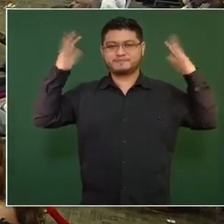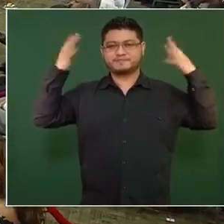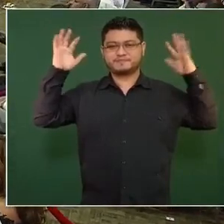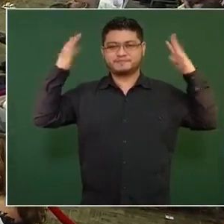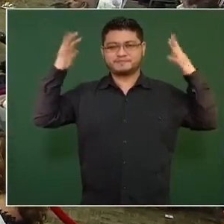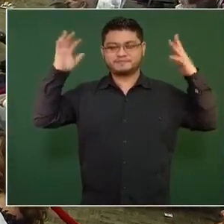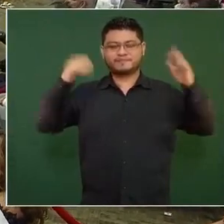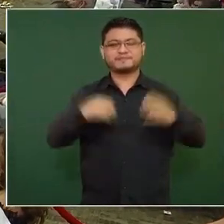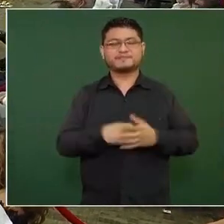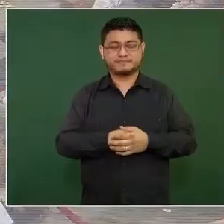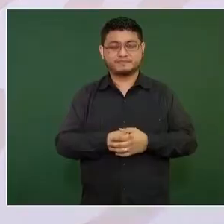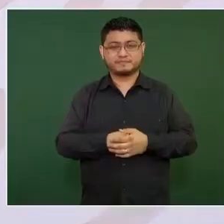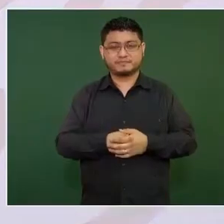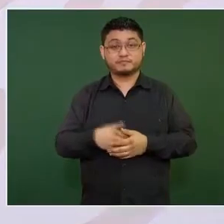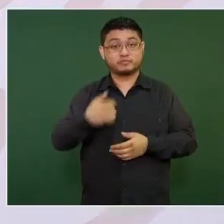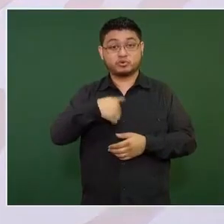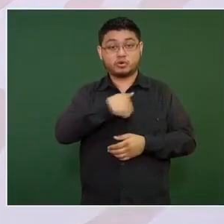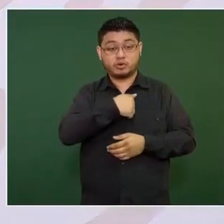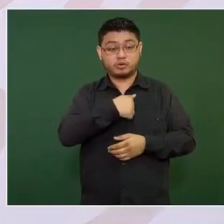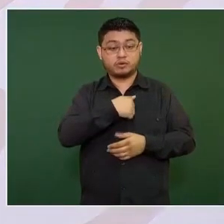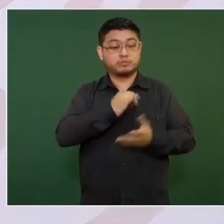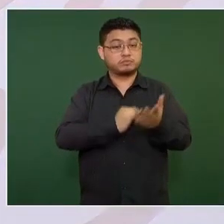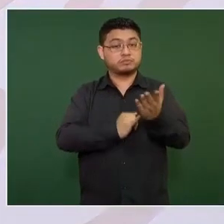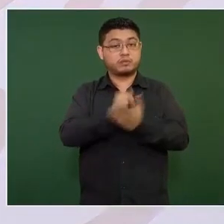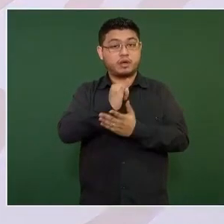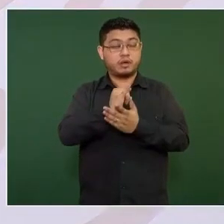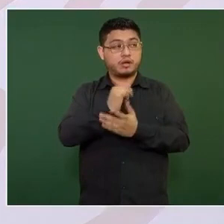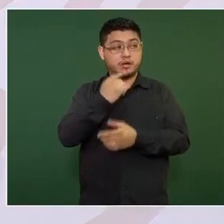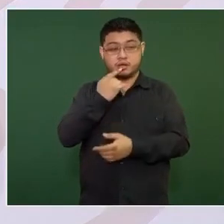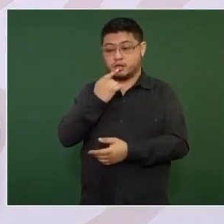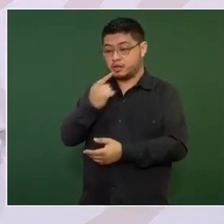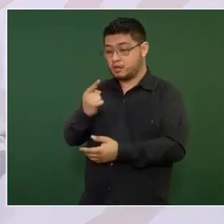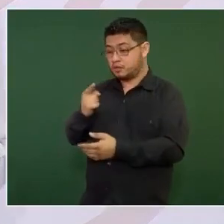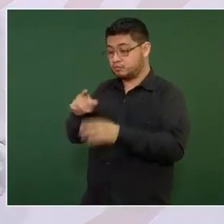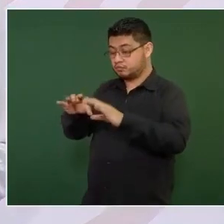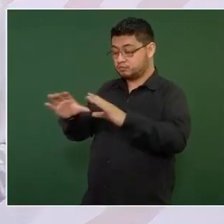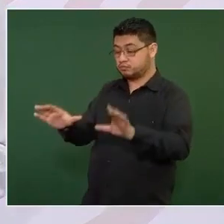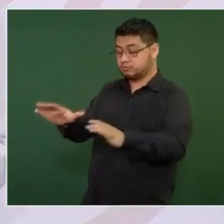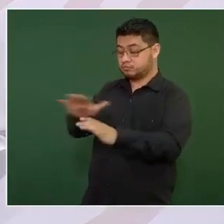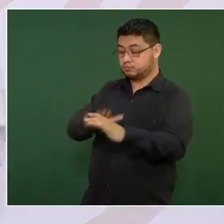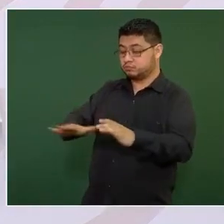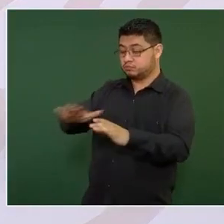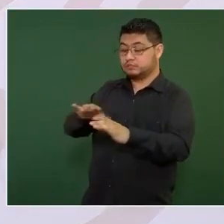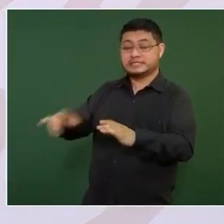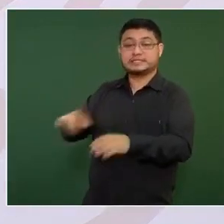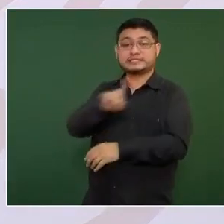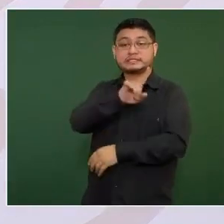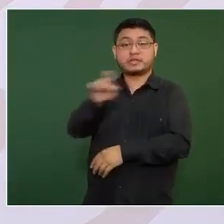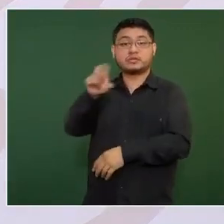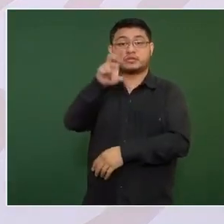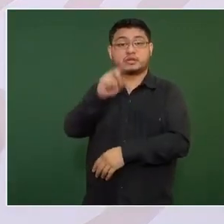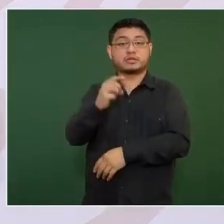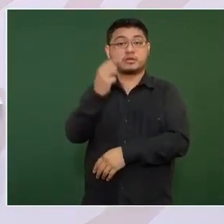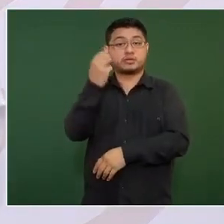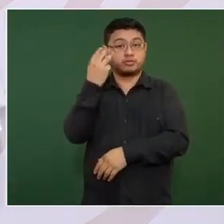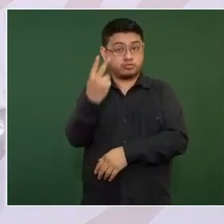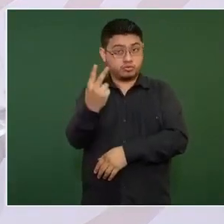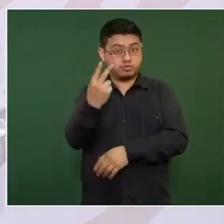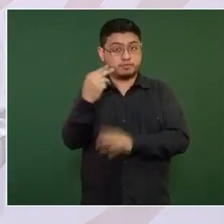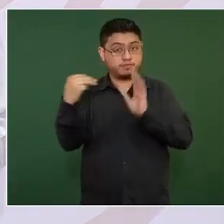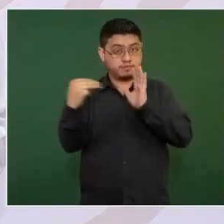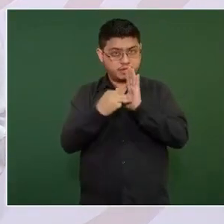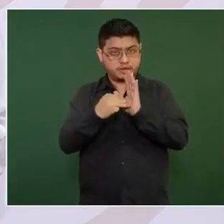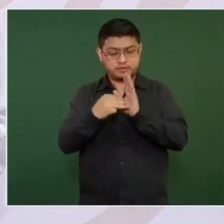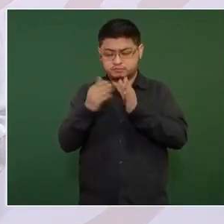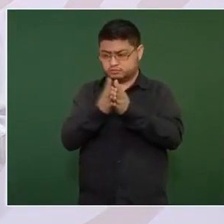Hemos declarado reservas naturales en un total de 132 mil hectáreas y están